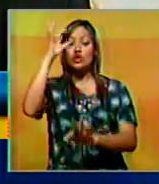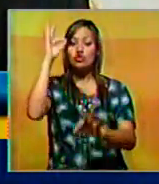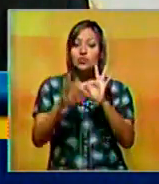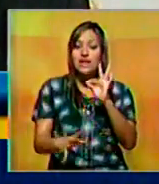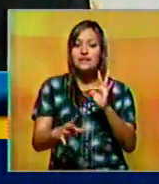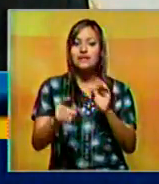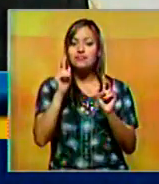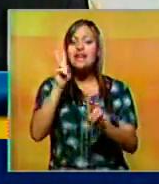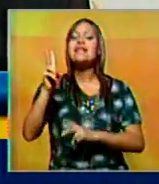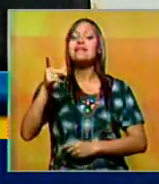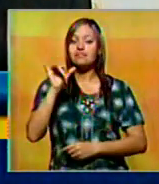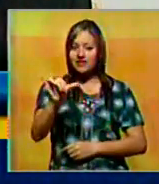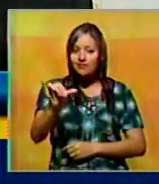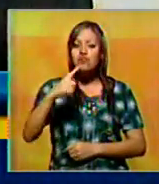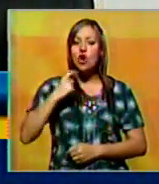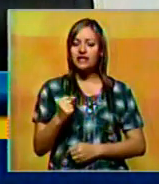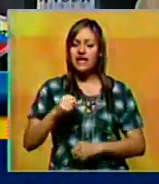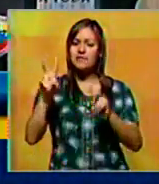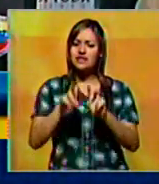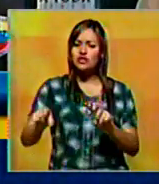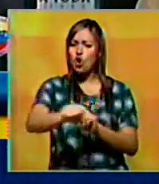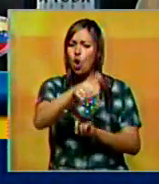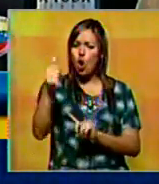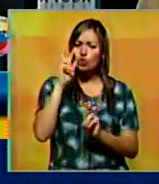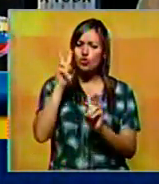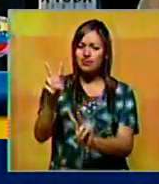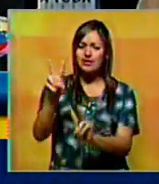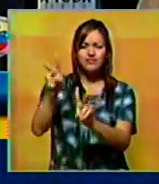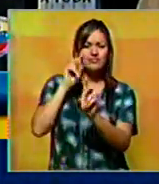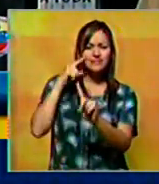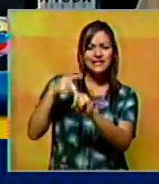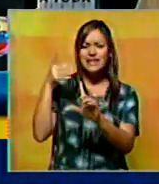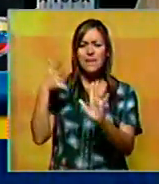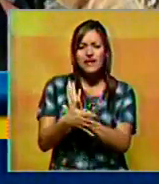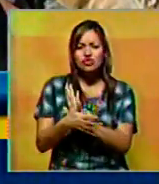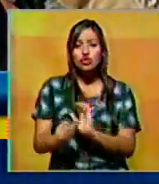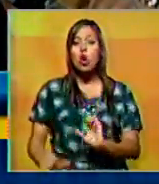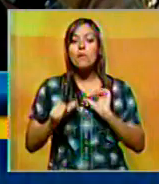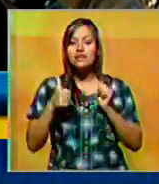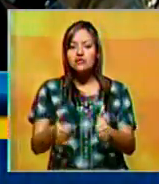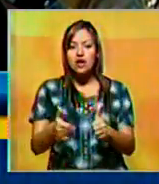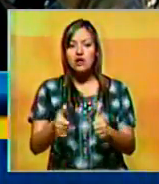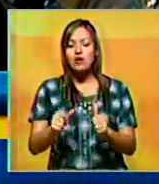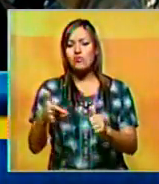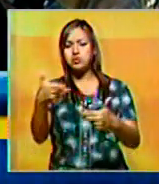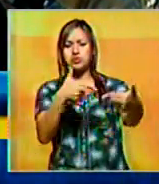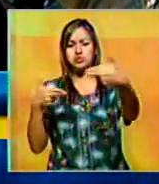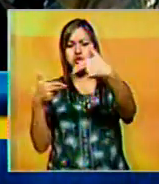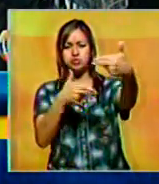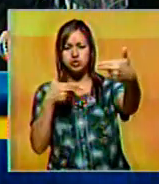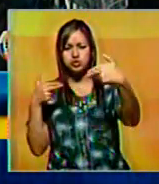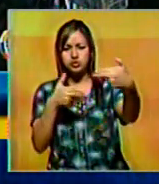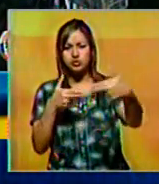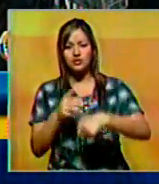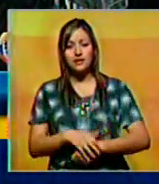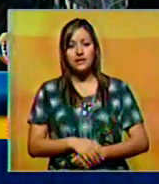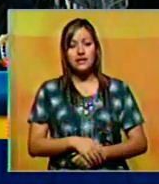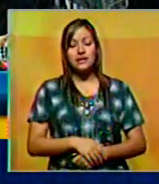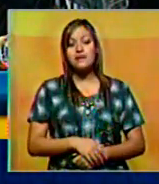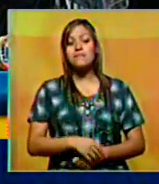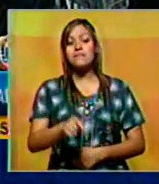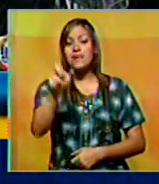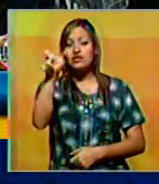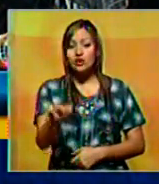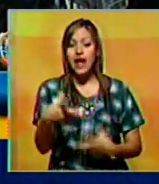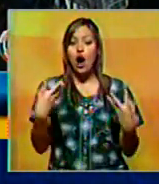Afortunadamente, una comisión del CICPC que estaba investigando otro caso se percató de la situación y se inició un intercambio de disparos. Los sujetos que estaban en el